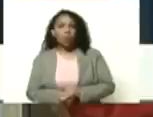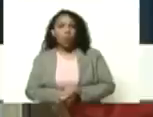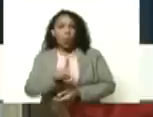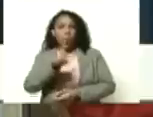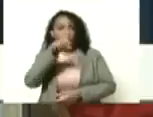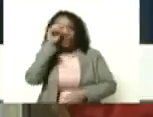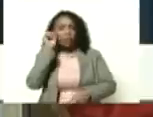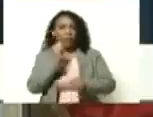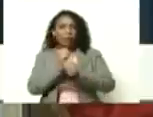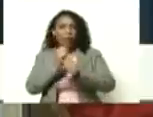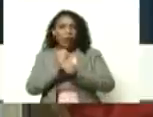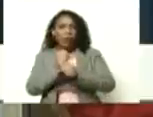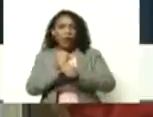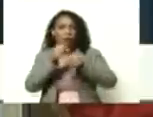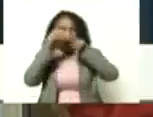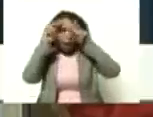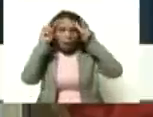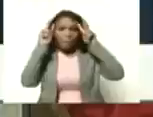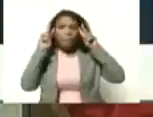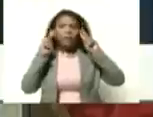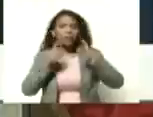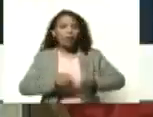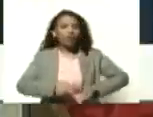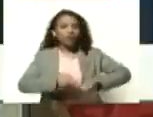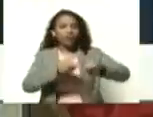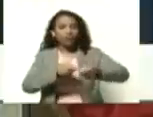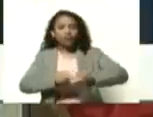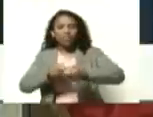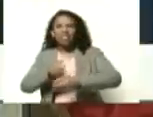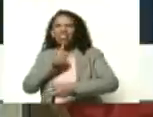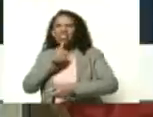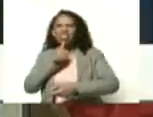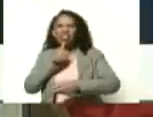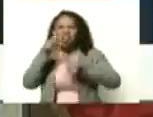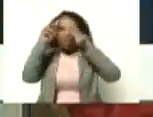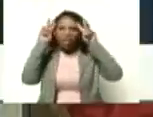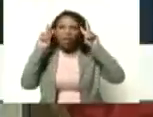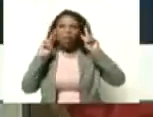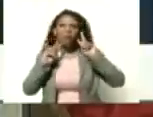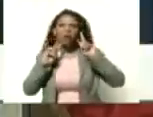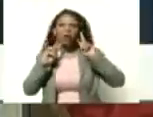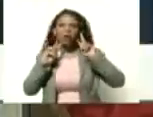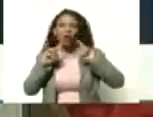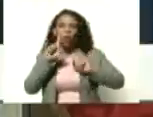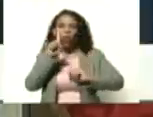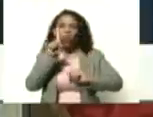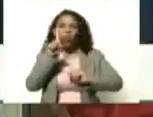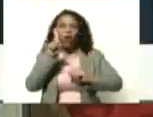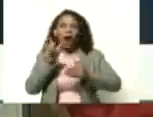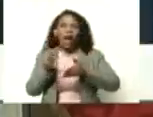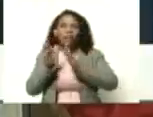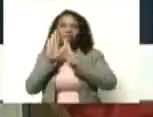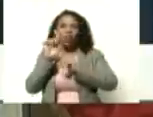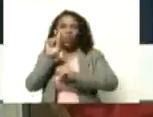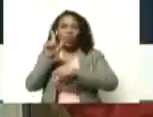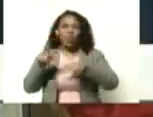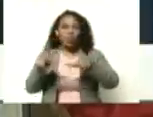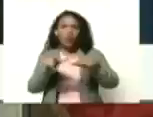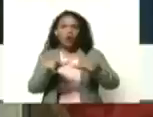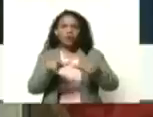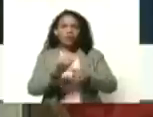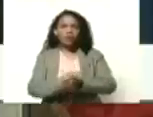un operativo de limpieza quien limpia una sede de un lugar